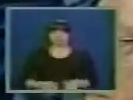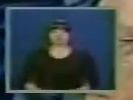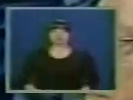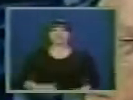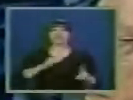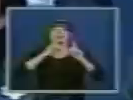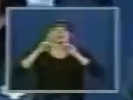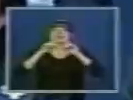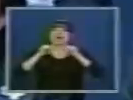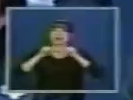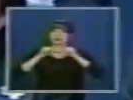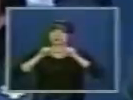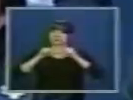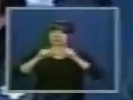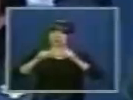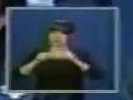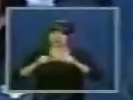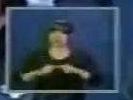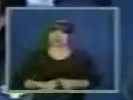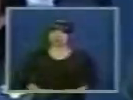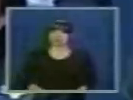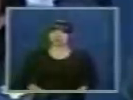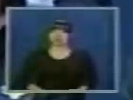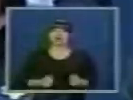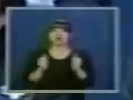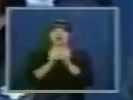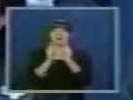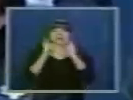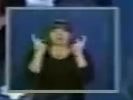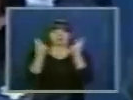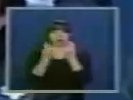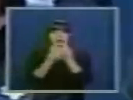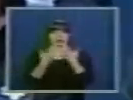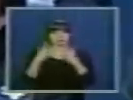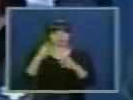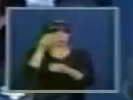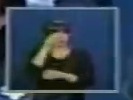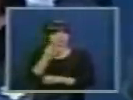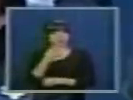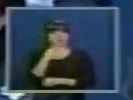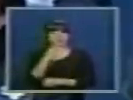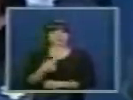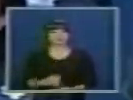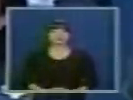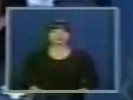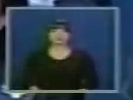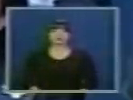diálogo permanente y de coordinación con los partidos políticos ya mencionados.